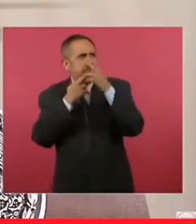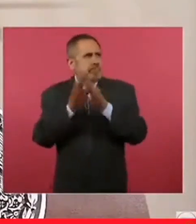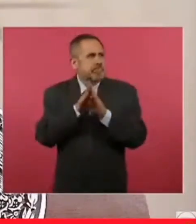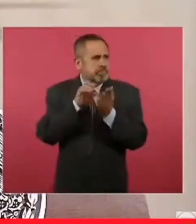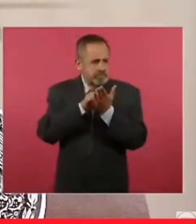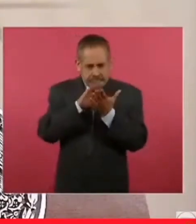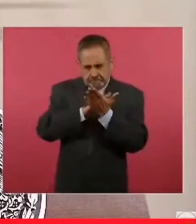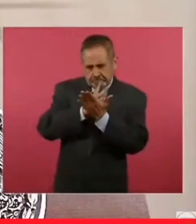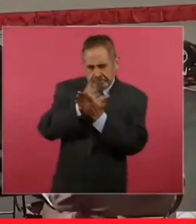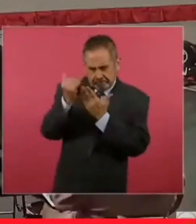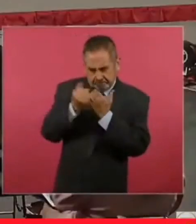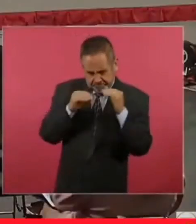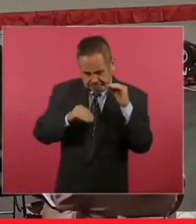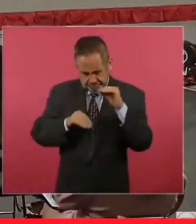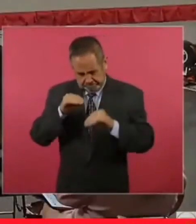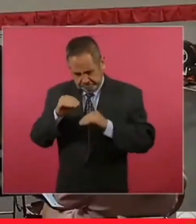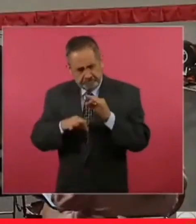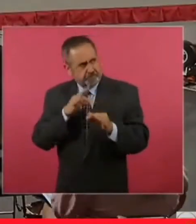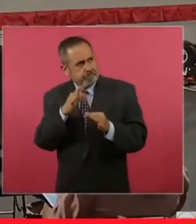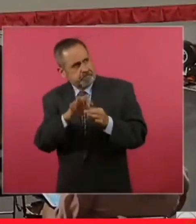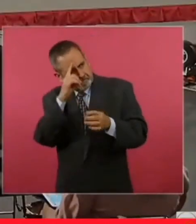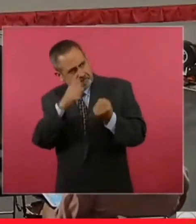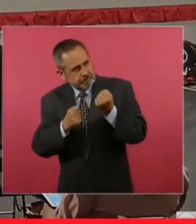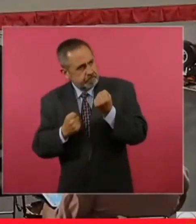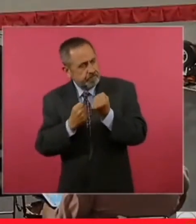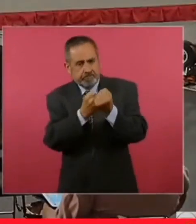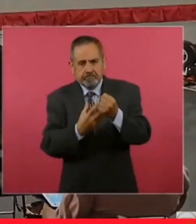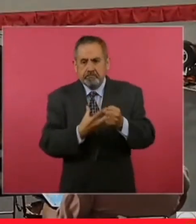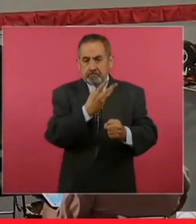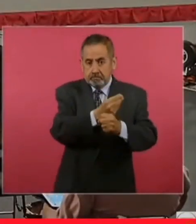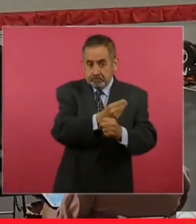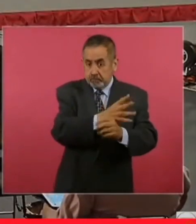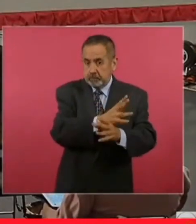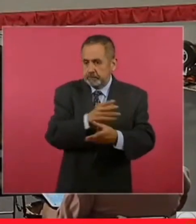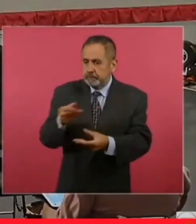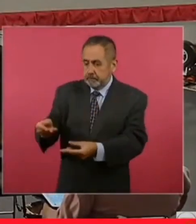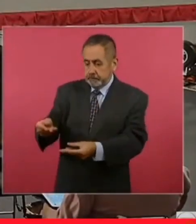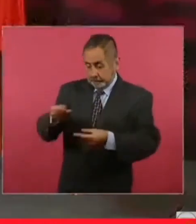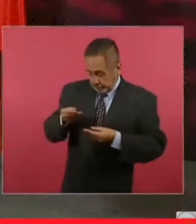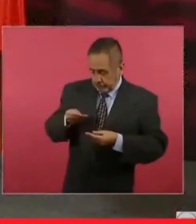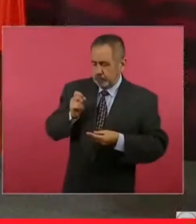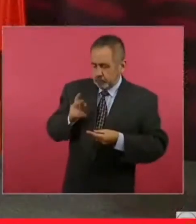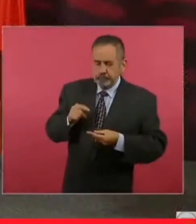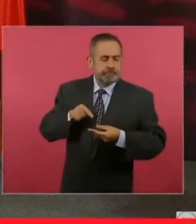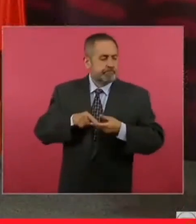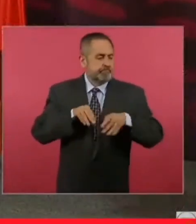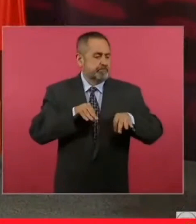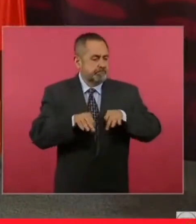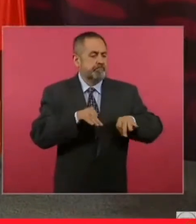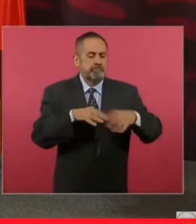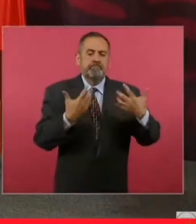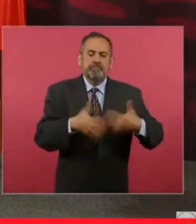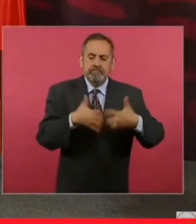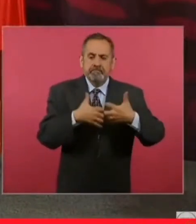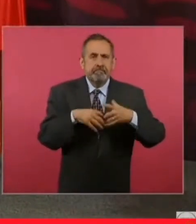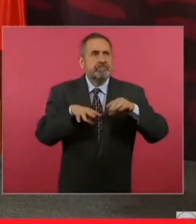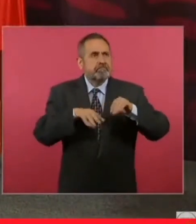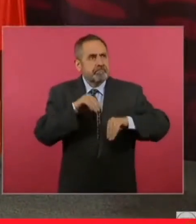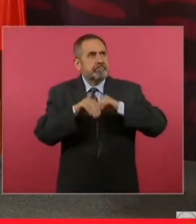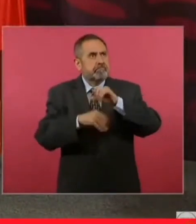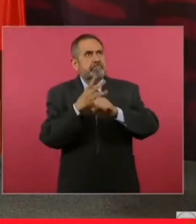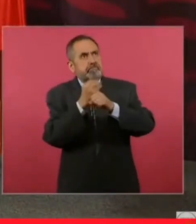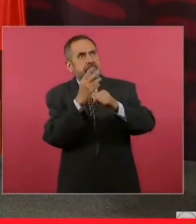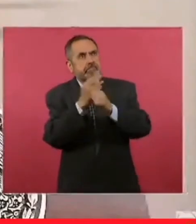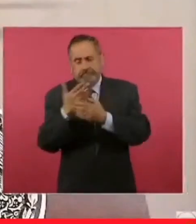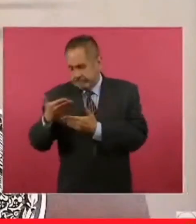ejecutivo. A partir de que se tiene el proyecto, se inicia el proyecto de la fabricación y, por lo tanto, ya el proceso de